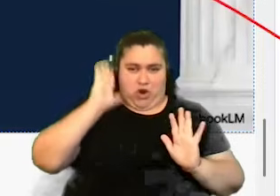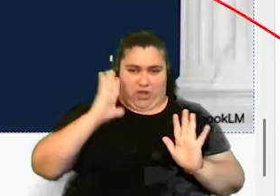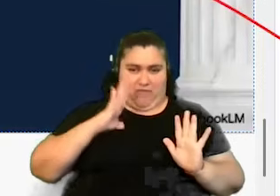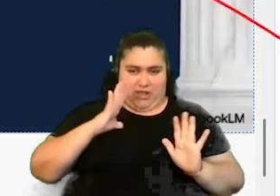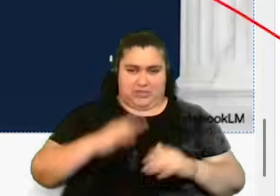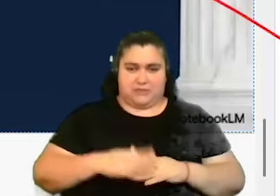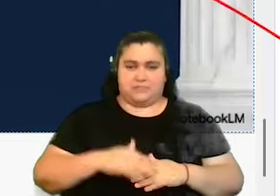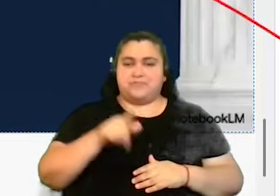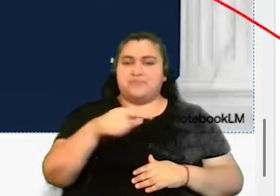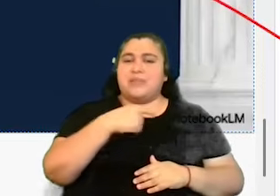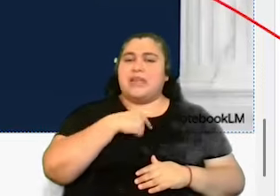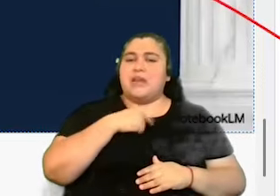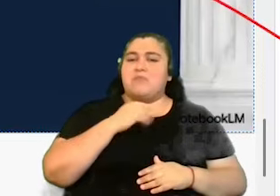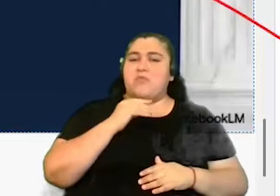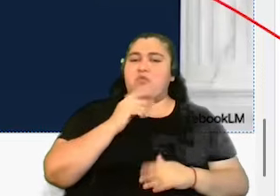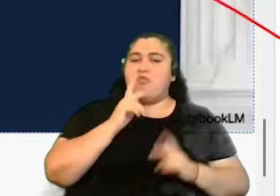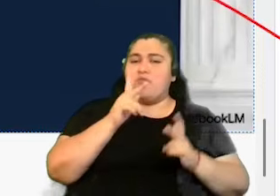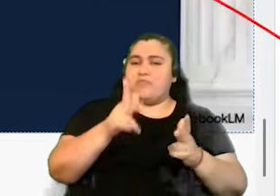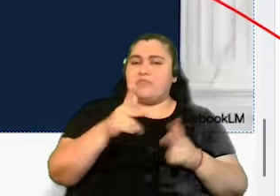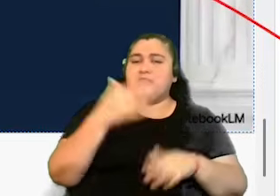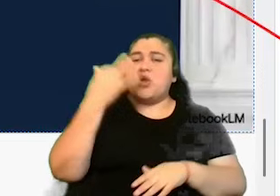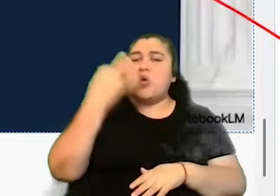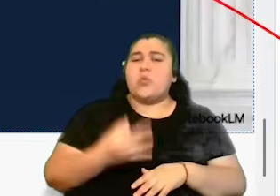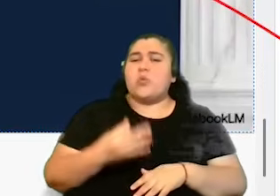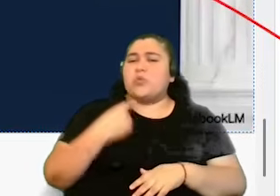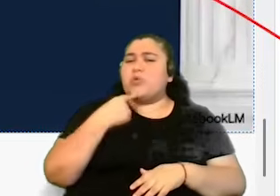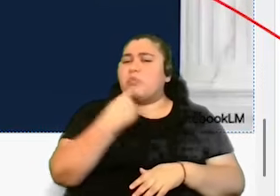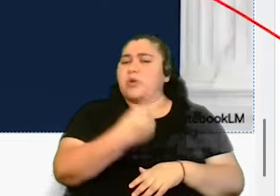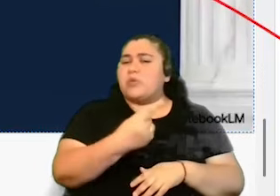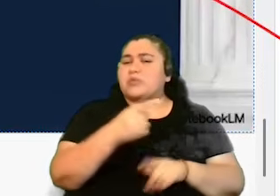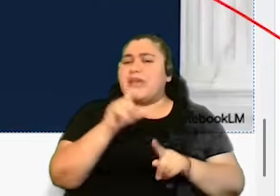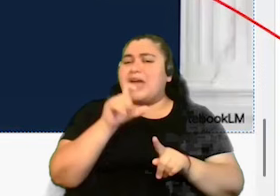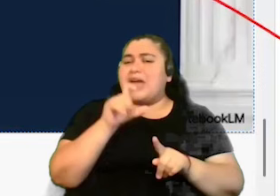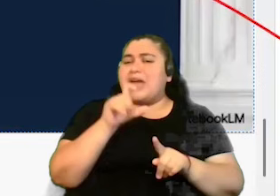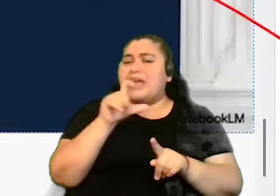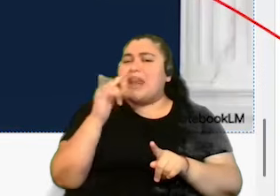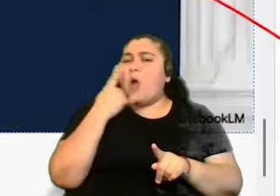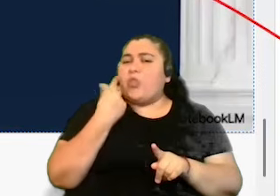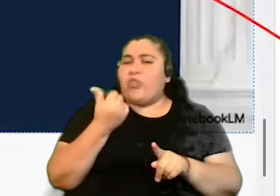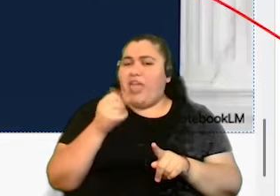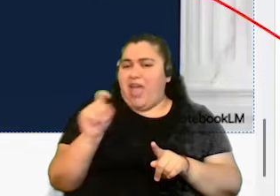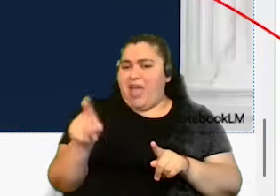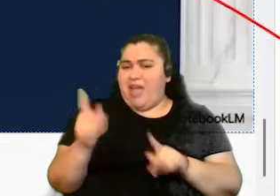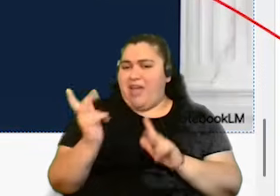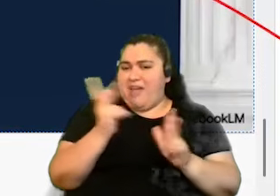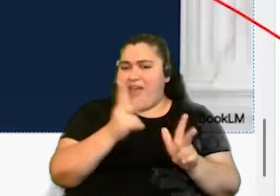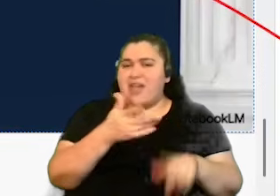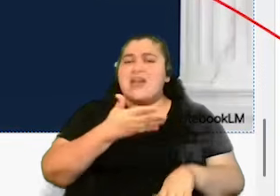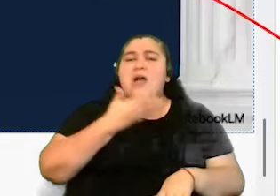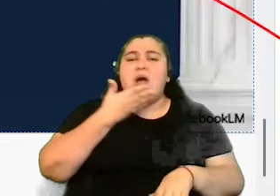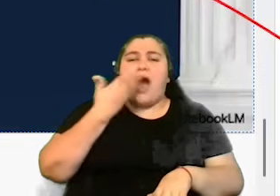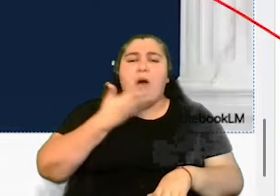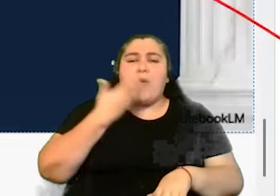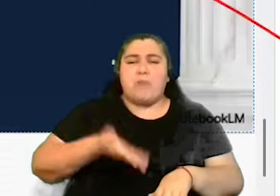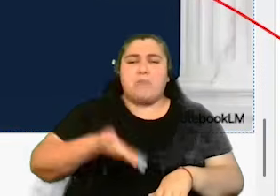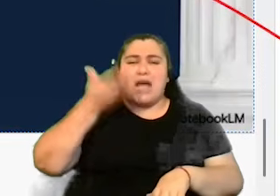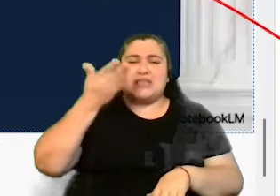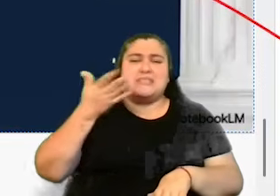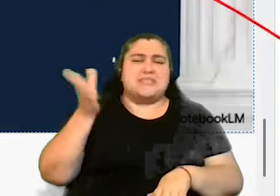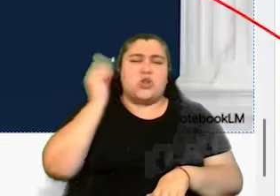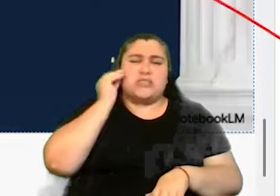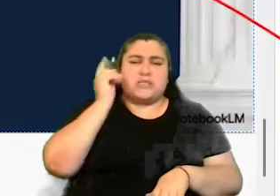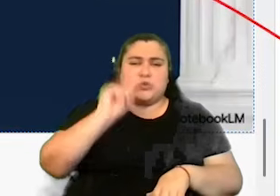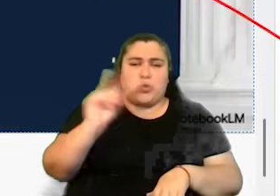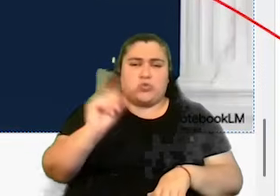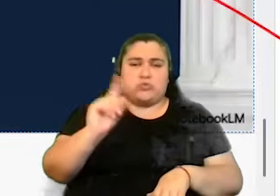Bueno, yo, Claudia. tenemos una, Justo te está Clau, preguntando, perdón, te está Claudia, un preguntando poquito más alto si podés. No se escucha. ahí, estoy